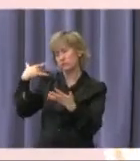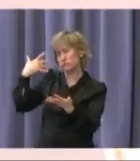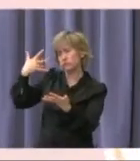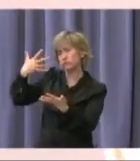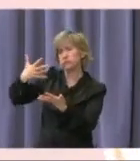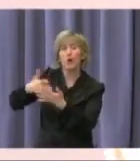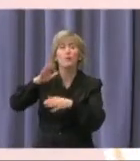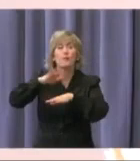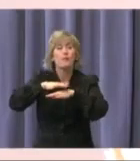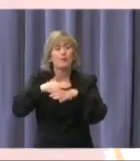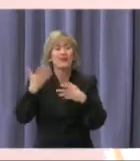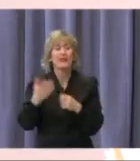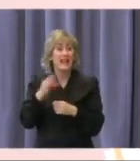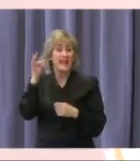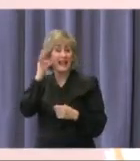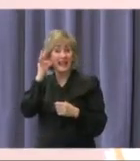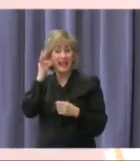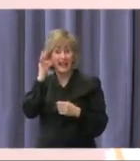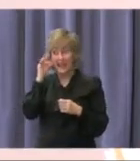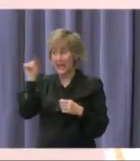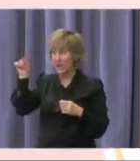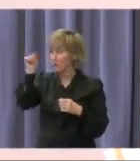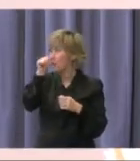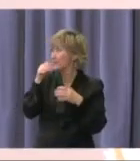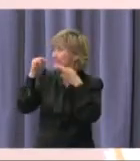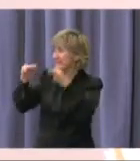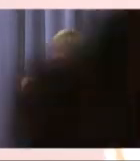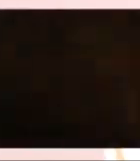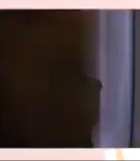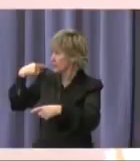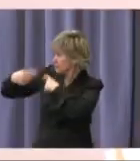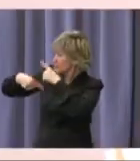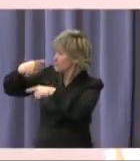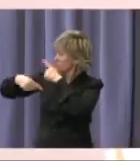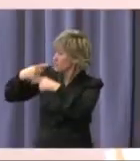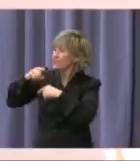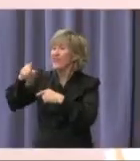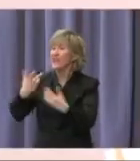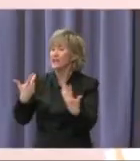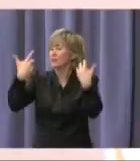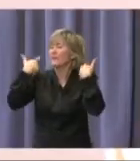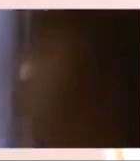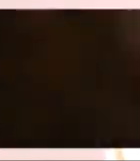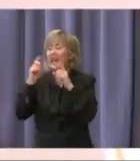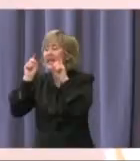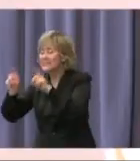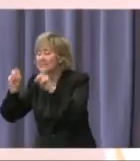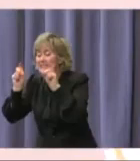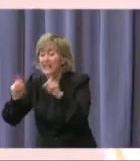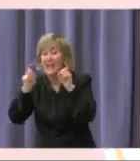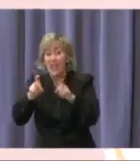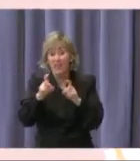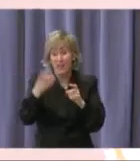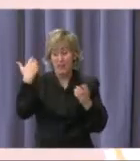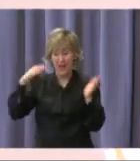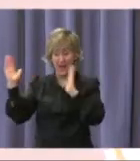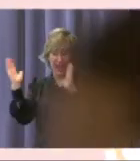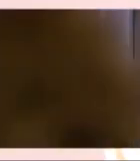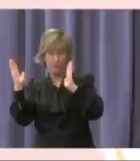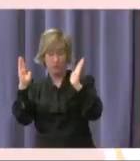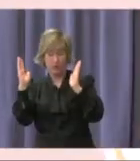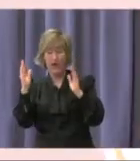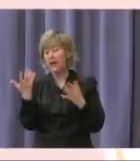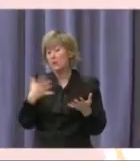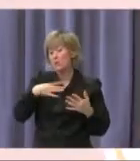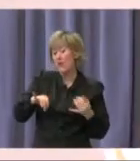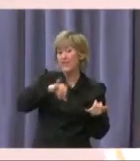cómo las mujeres siempre, tradicionalmente, se han dedicado realmente a la enseñanza, pero era una época donde las mujeres nos dividíamos en solteras o